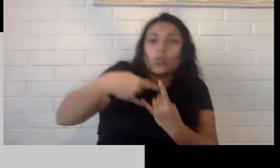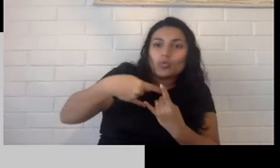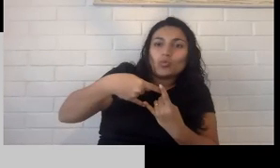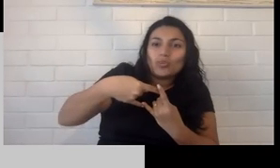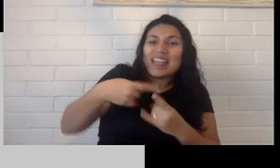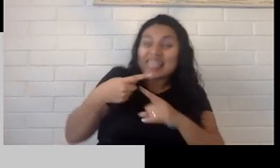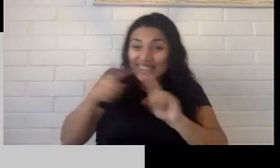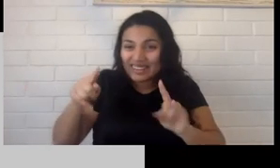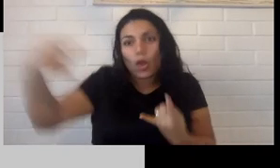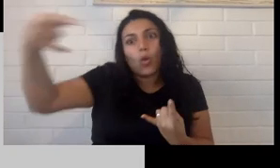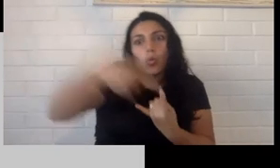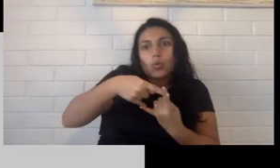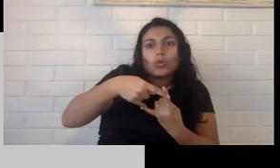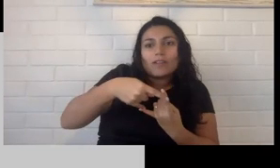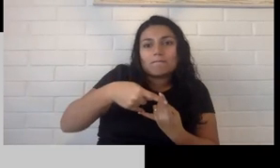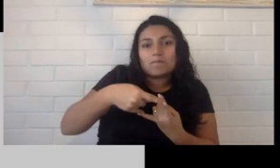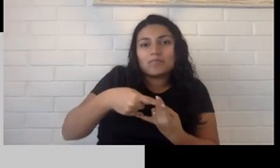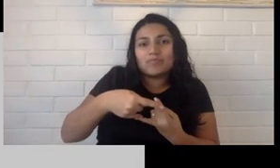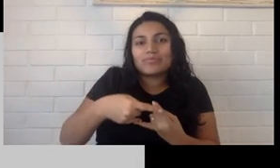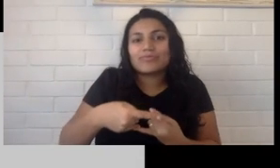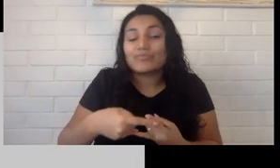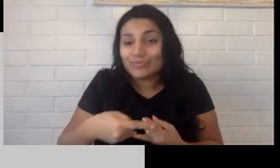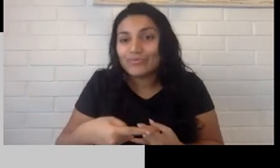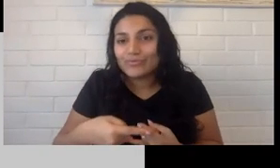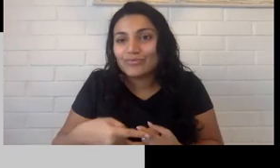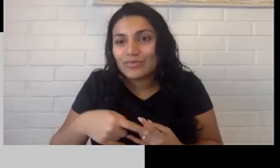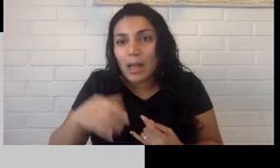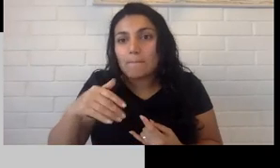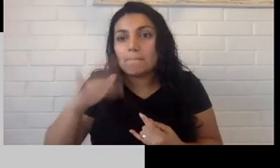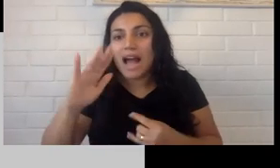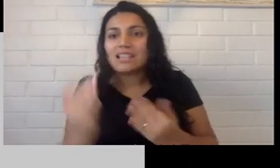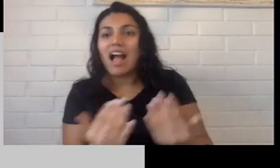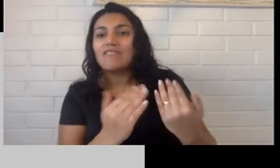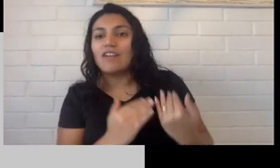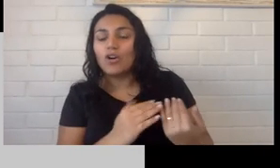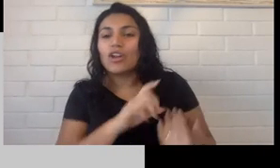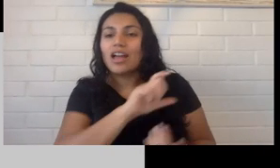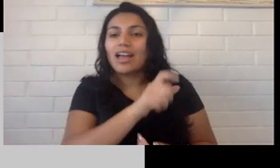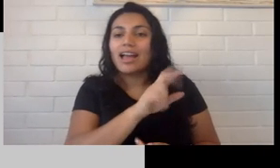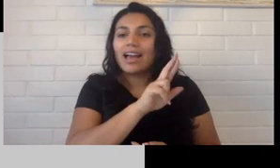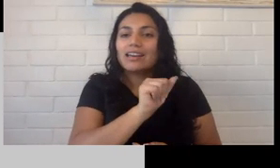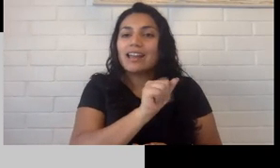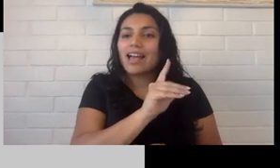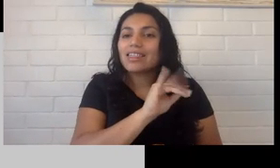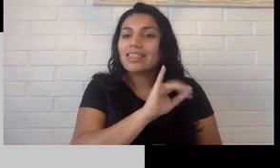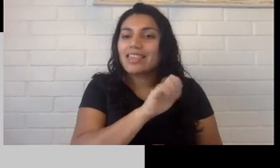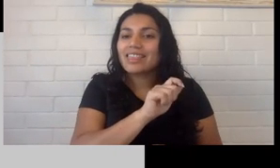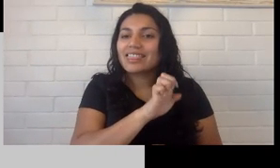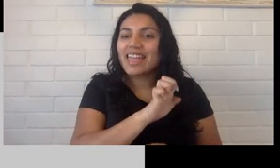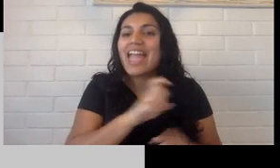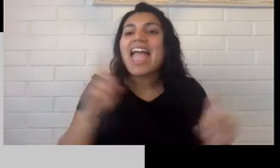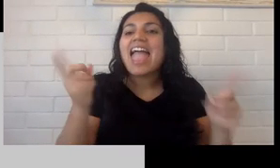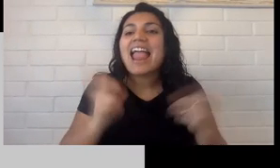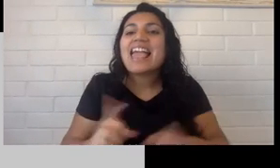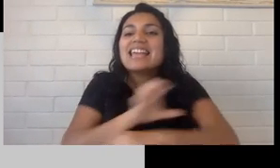sodio. Entonces, el sodio a su vez va a tener una tendencia a moverse hacia el interior de la célula a favor de un gradiente eléctrico